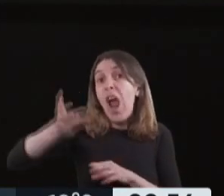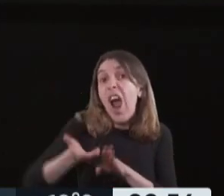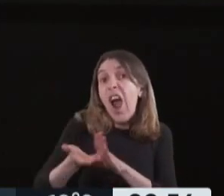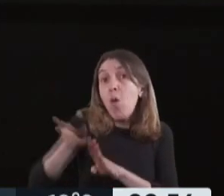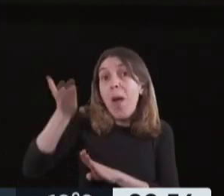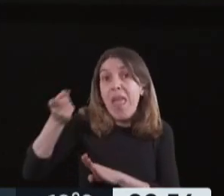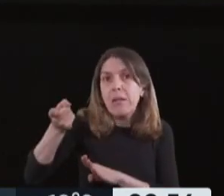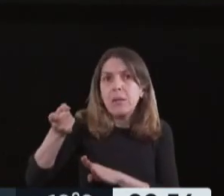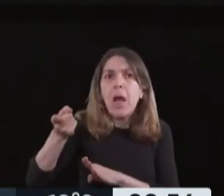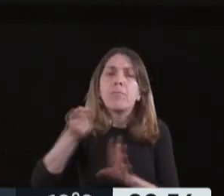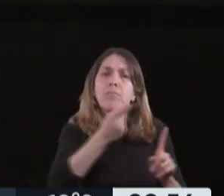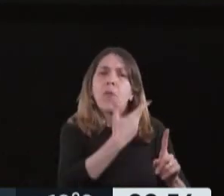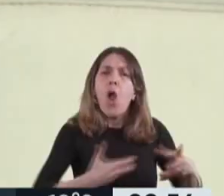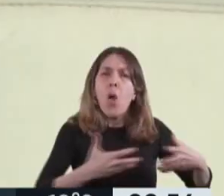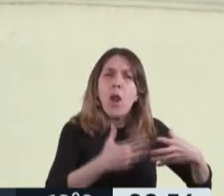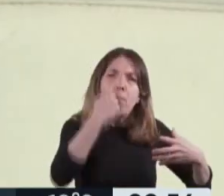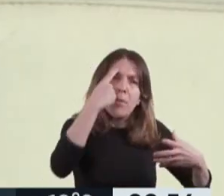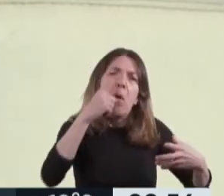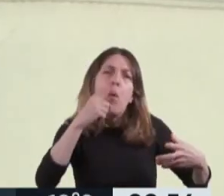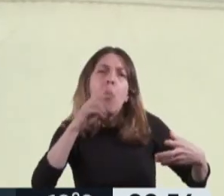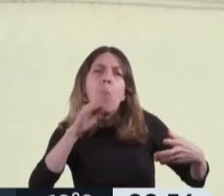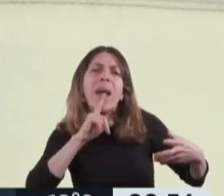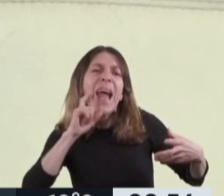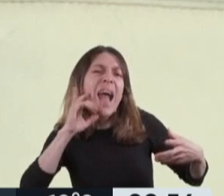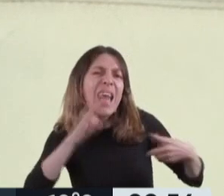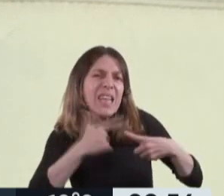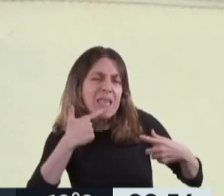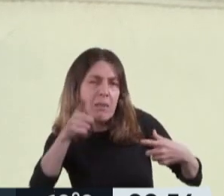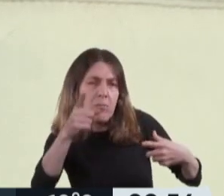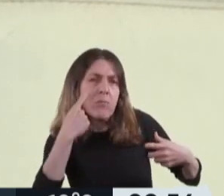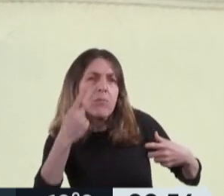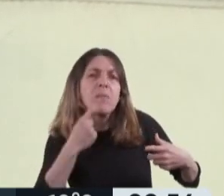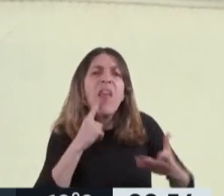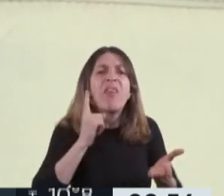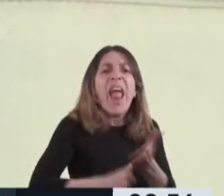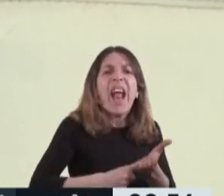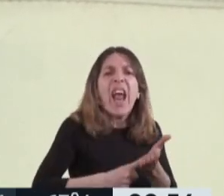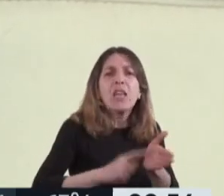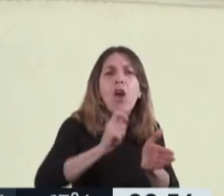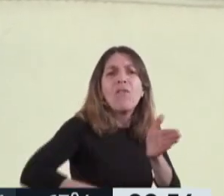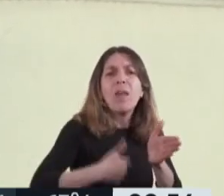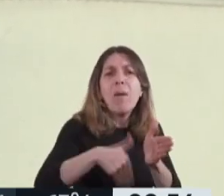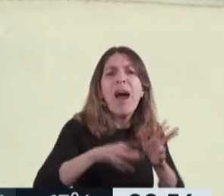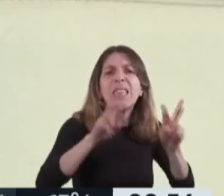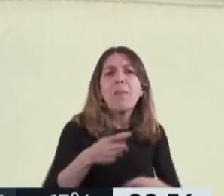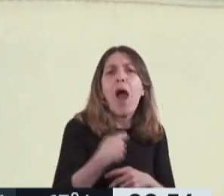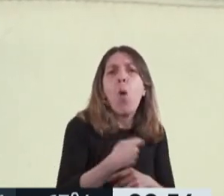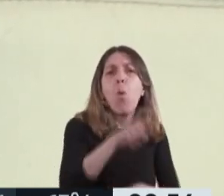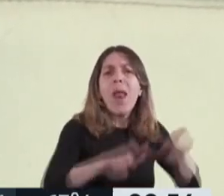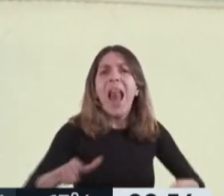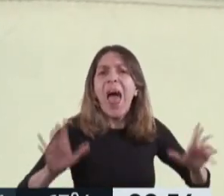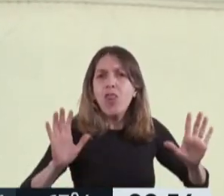digo más allá de lo que batakis seguramente se pronunció pronto un aumento por decreto en jubilaciones y aunque otro bono para